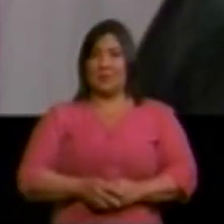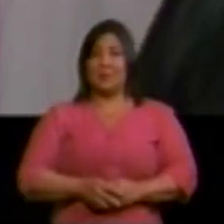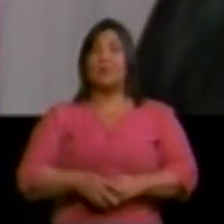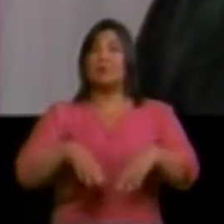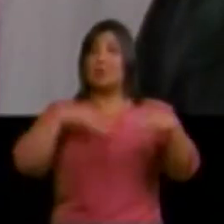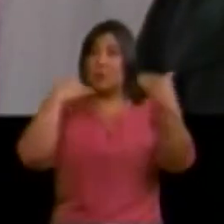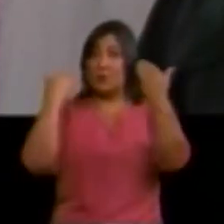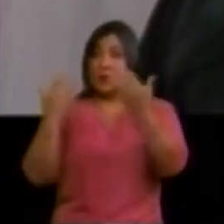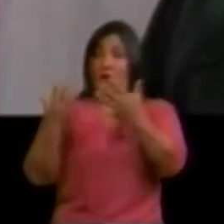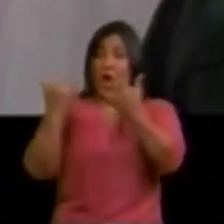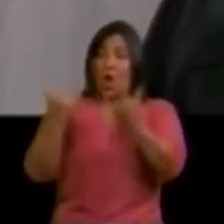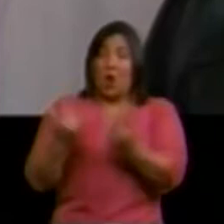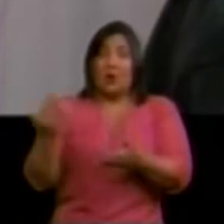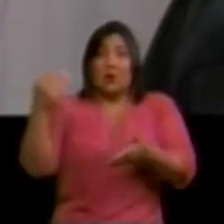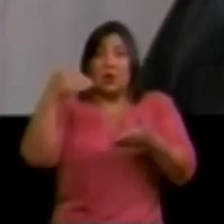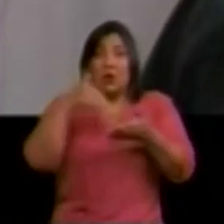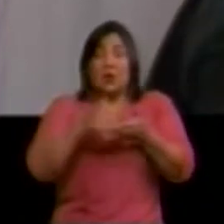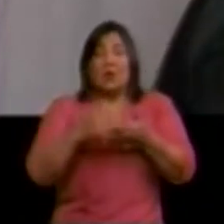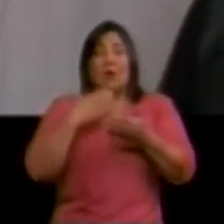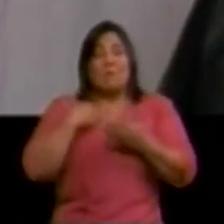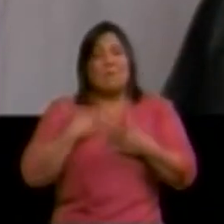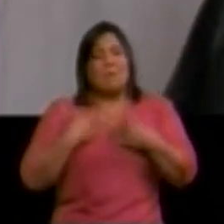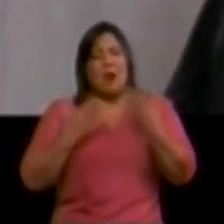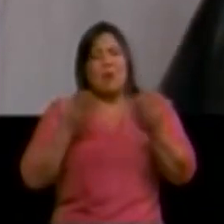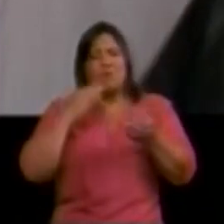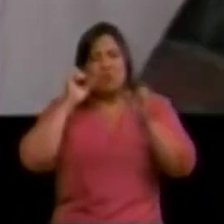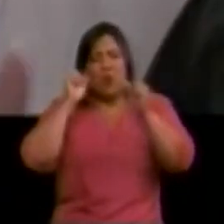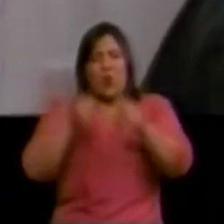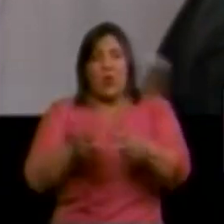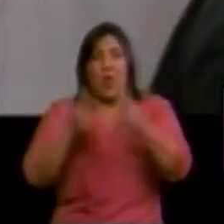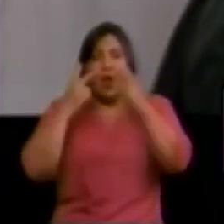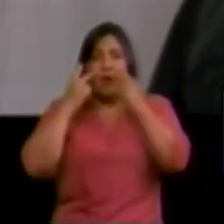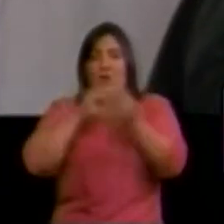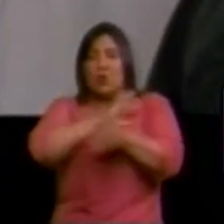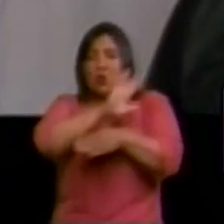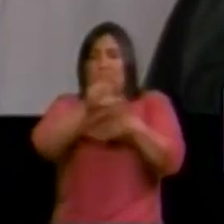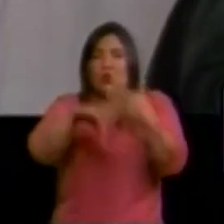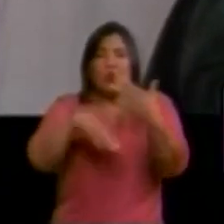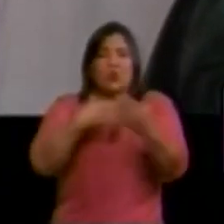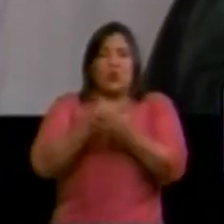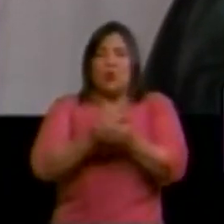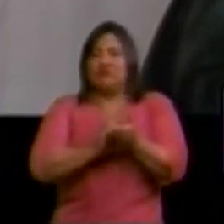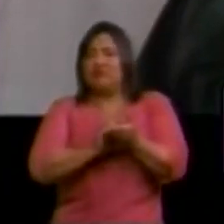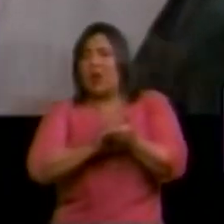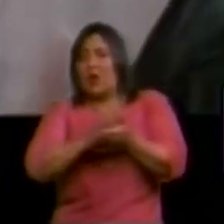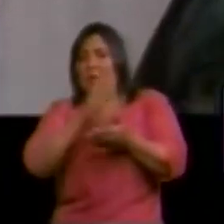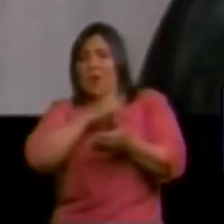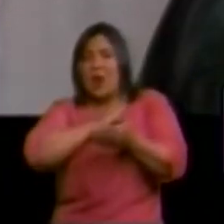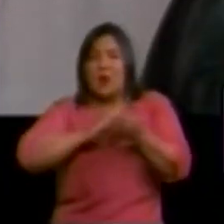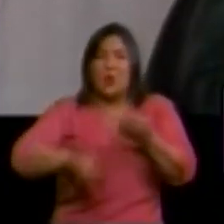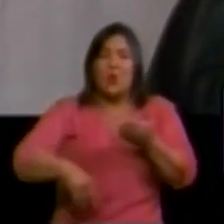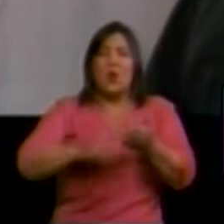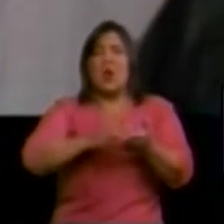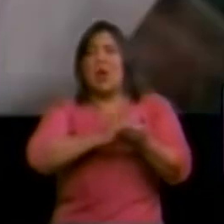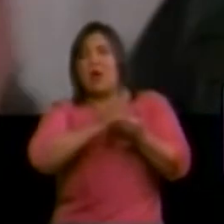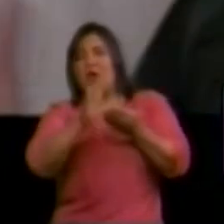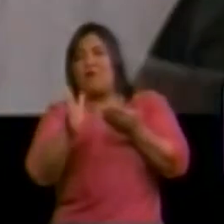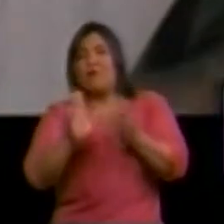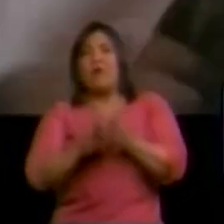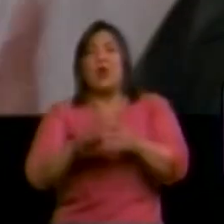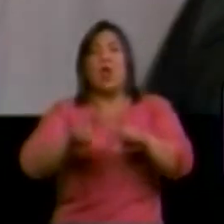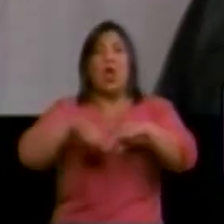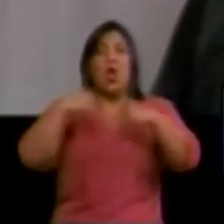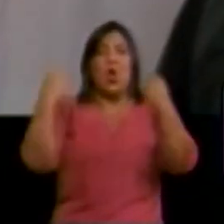Amerita hoy entrar en un momento de reflexión, despojarnos de todos intereses particulares, partidistas,